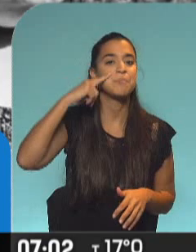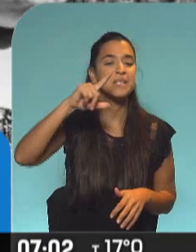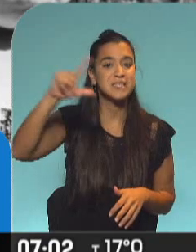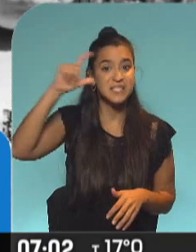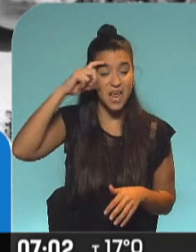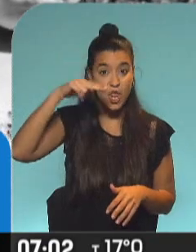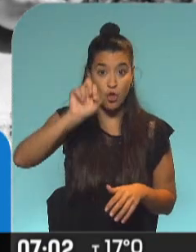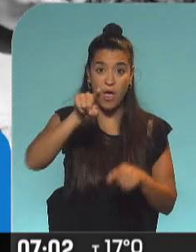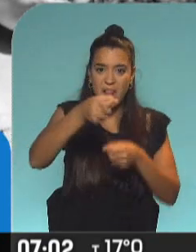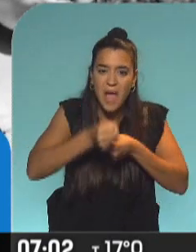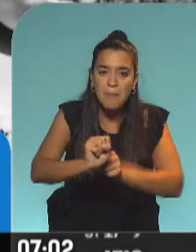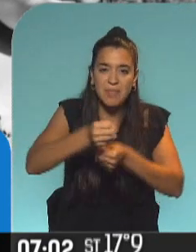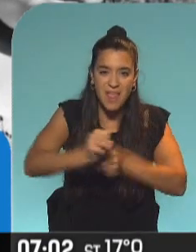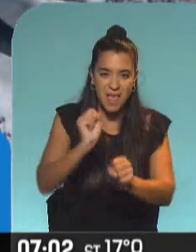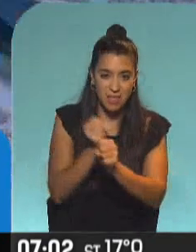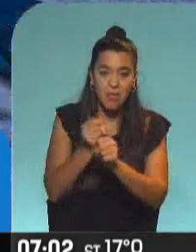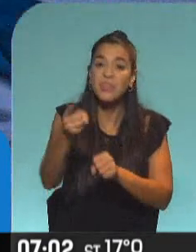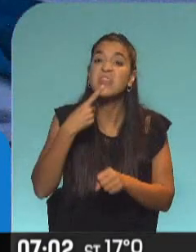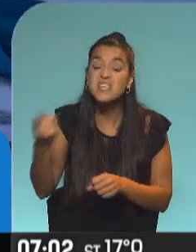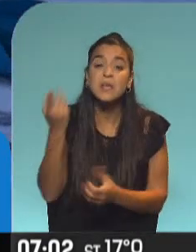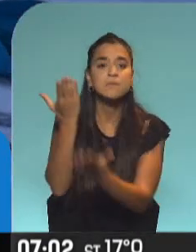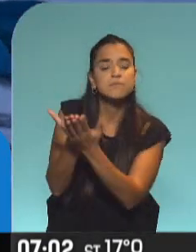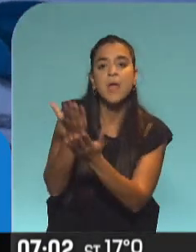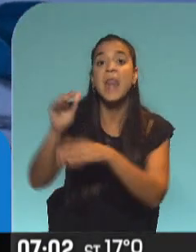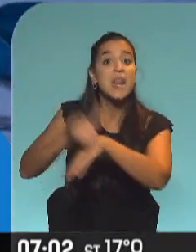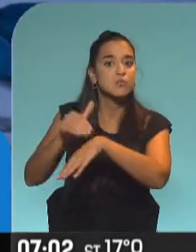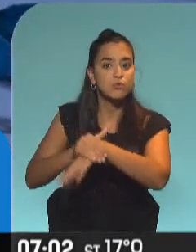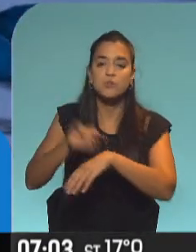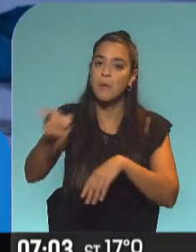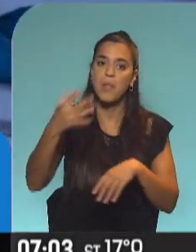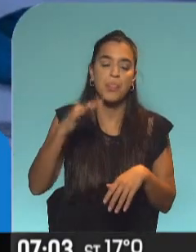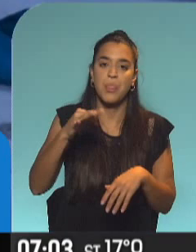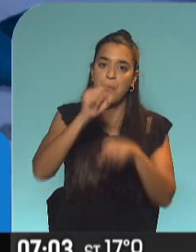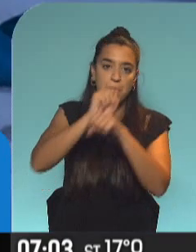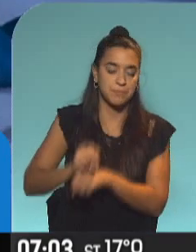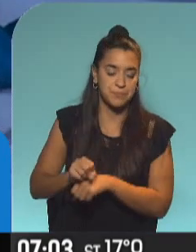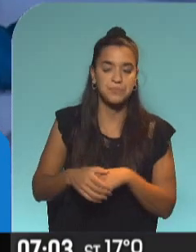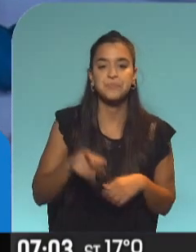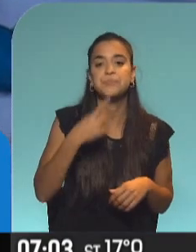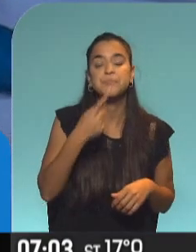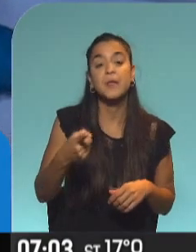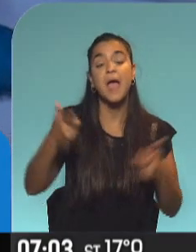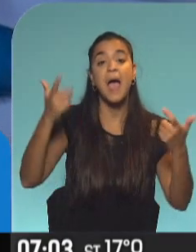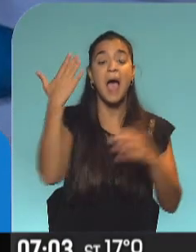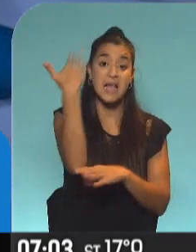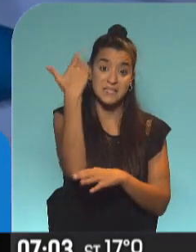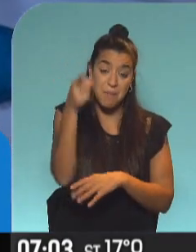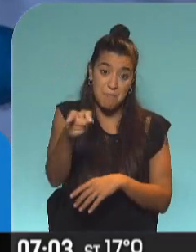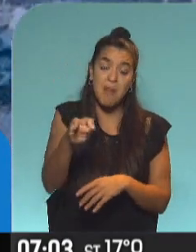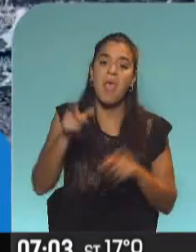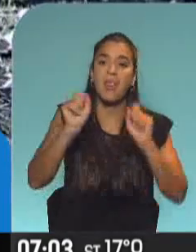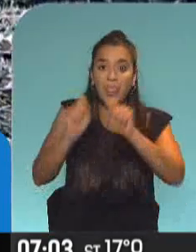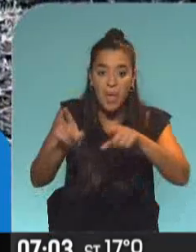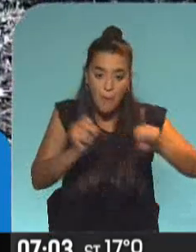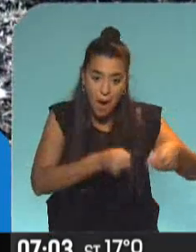carpintería, reclaman que los responsables paguen por su muerte. Para la querella de la Asamblea Permanente por los Derechos Humanos de